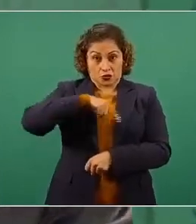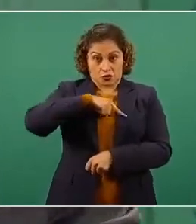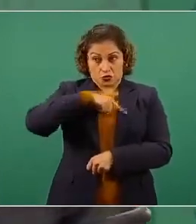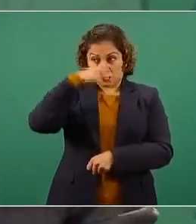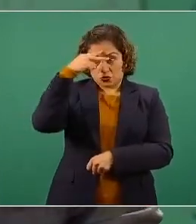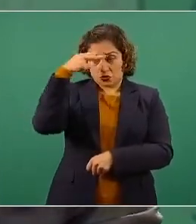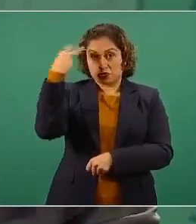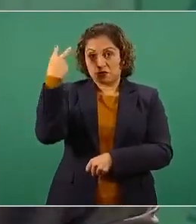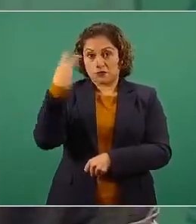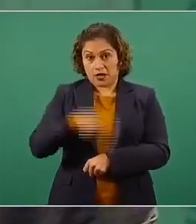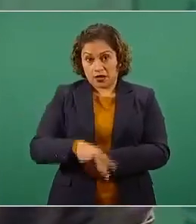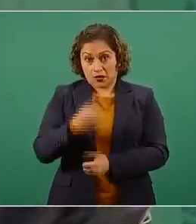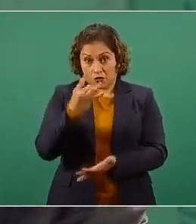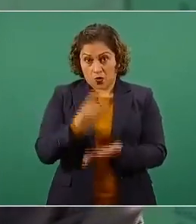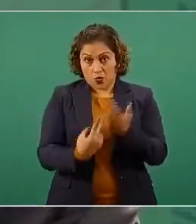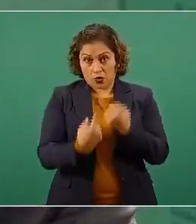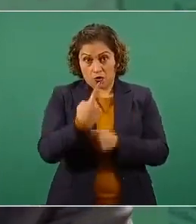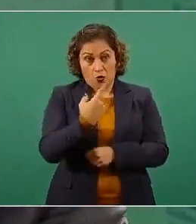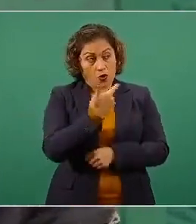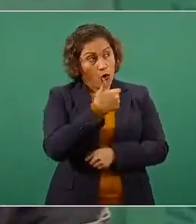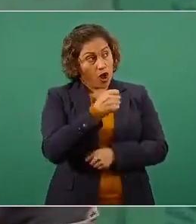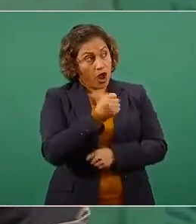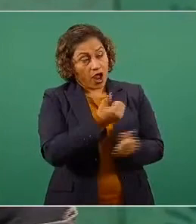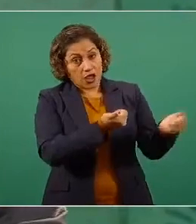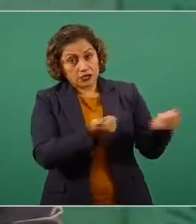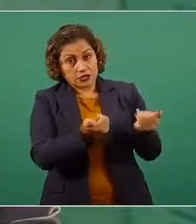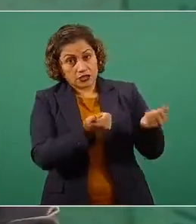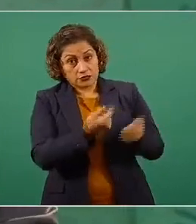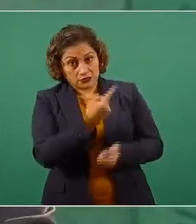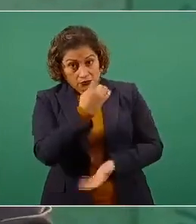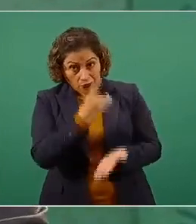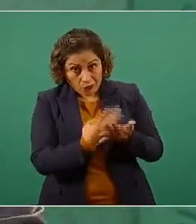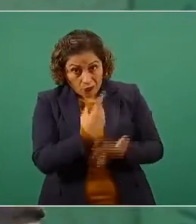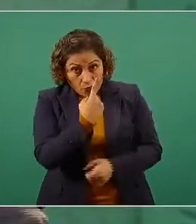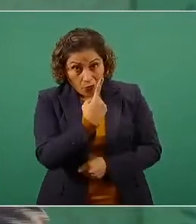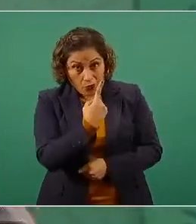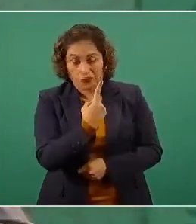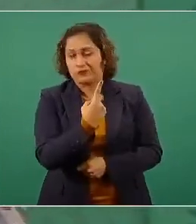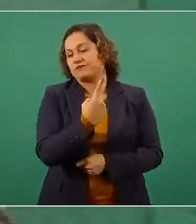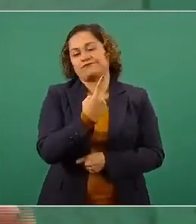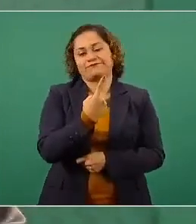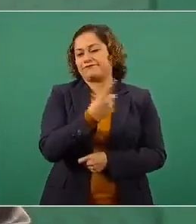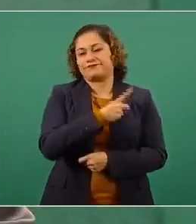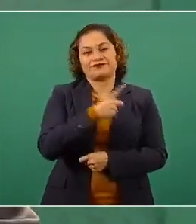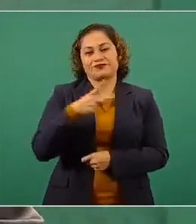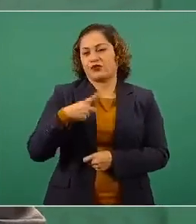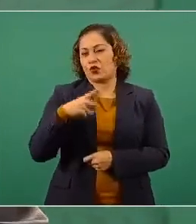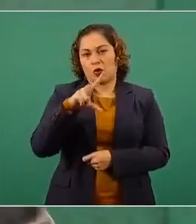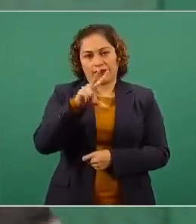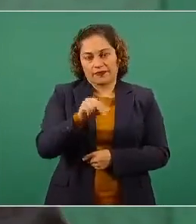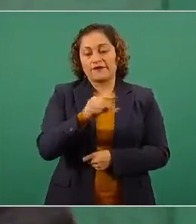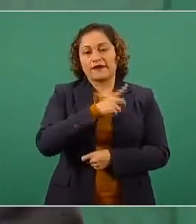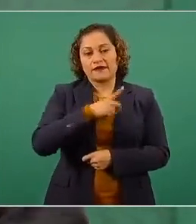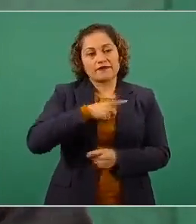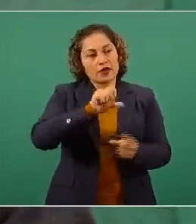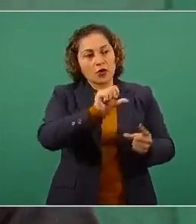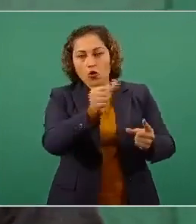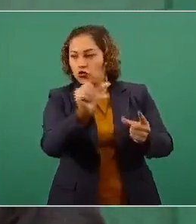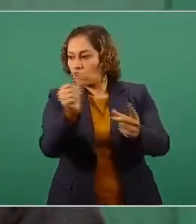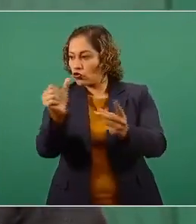de un solo combustible para la generación de la energía eléctrica. Se tienen que utilizar todos.